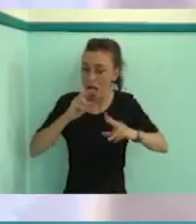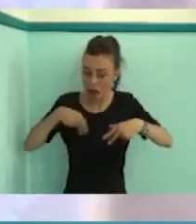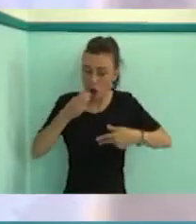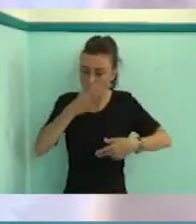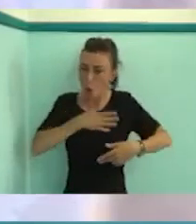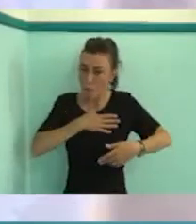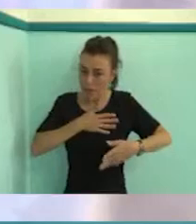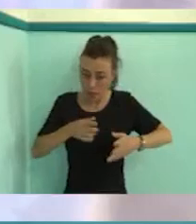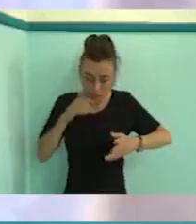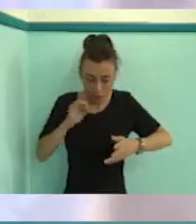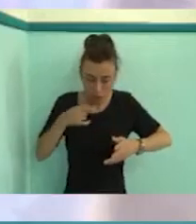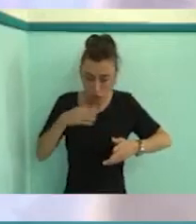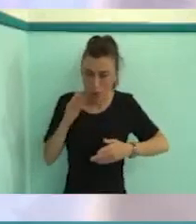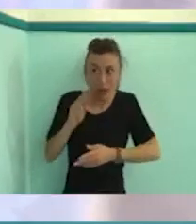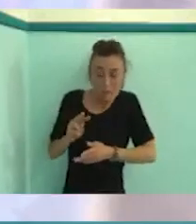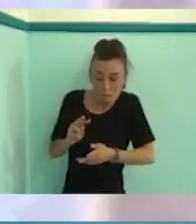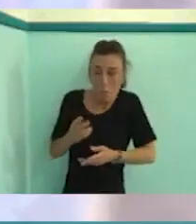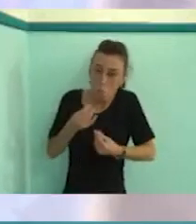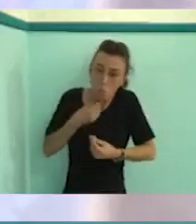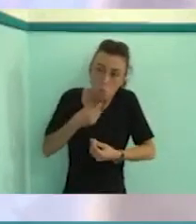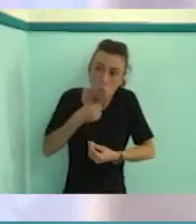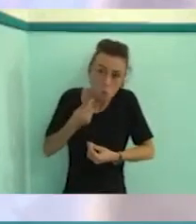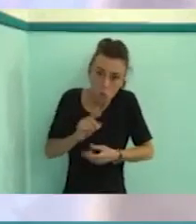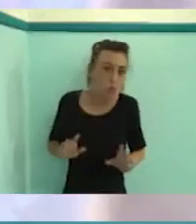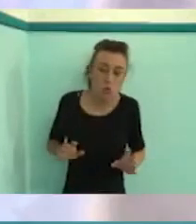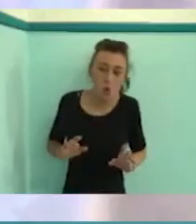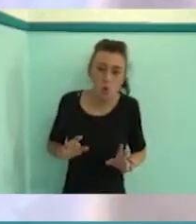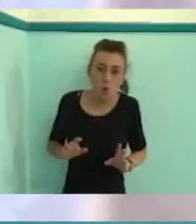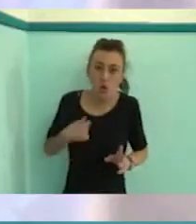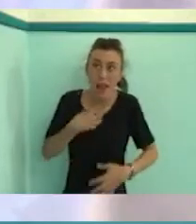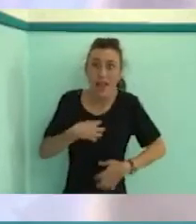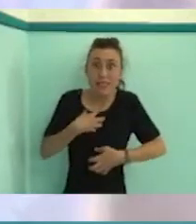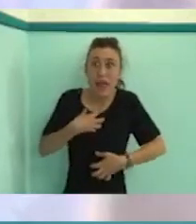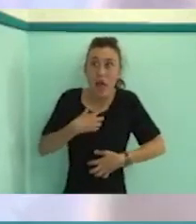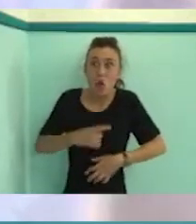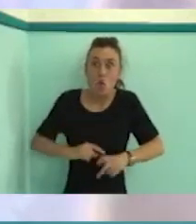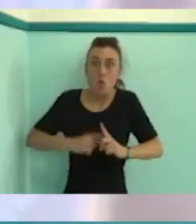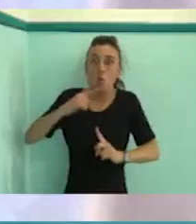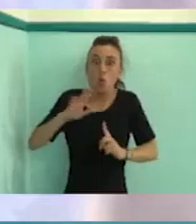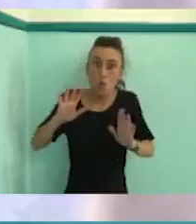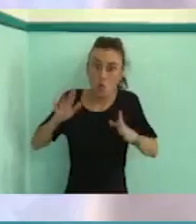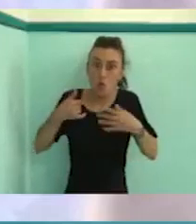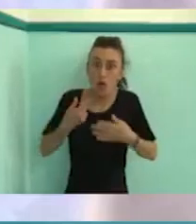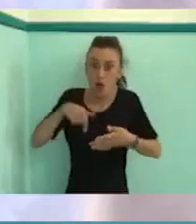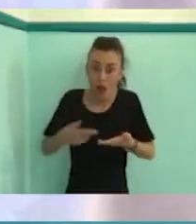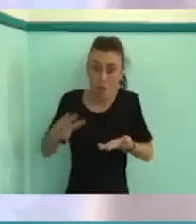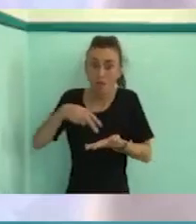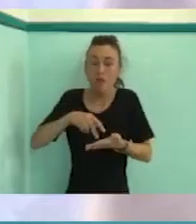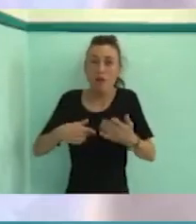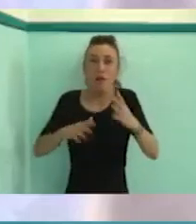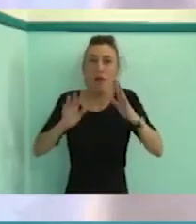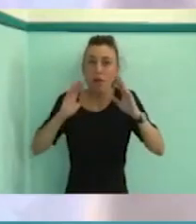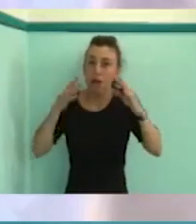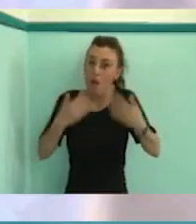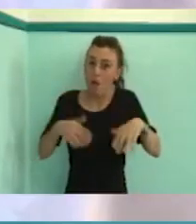en el espejo o es verdad que hoy tengo la ansiedad Ultra disparada porque yo ya me he levantado esta mañana con hasta cias digo Ah qué bien Qué divertido Menos mal que podía